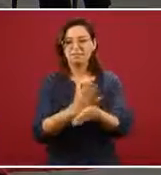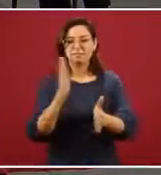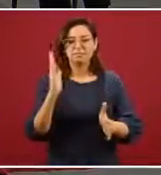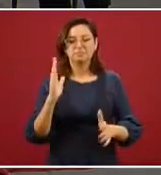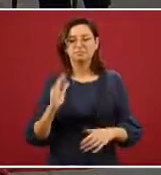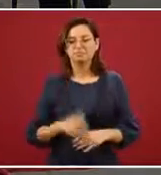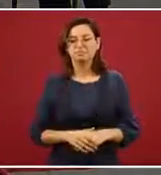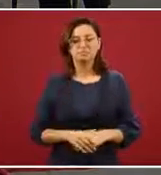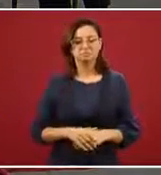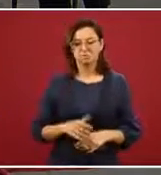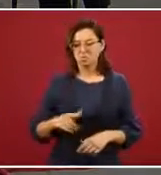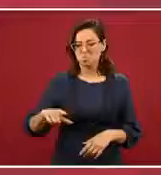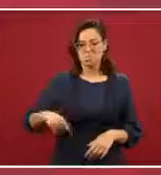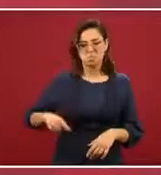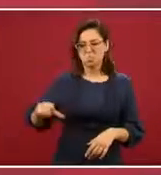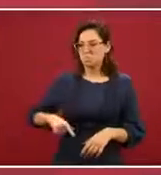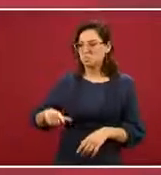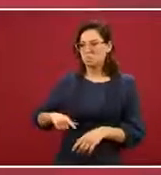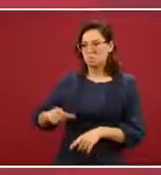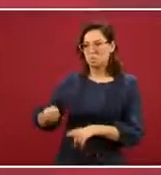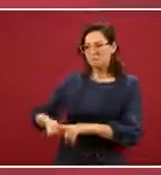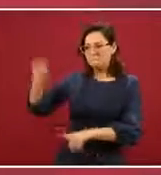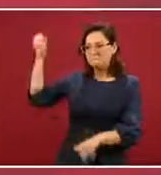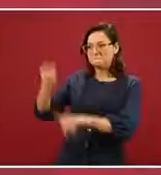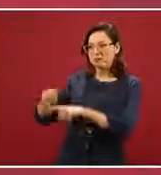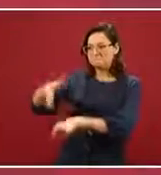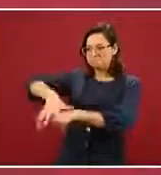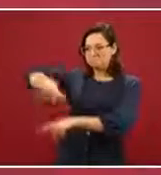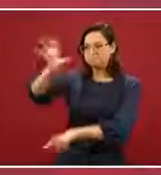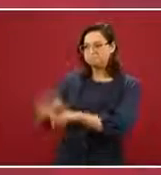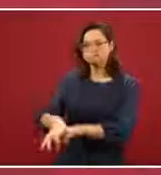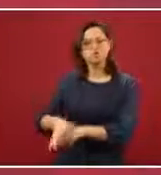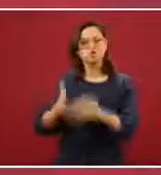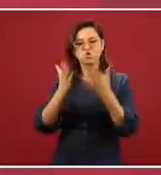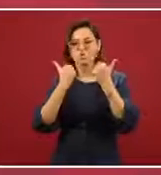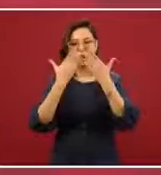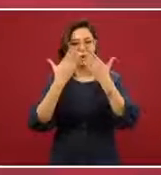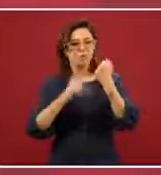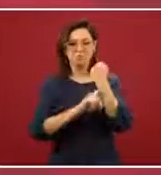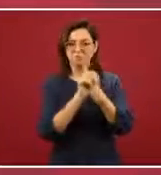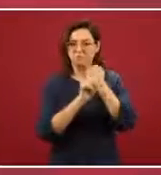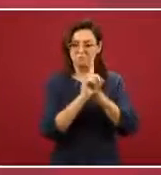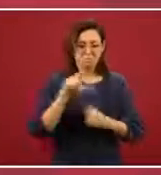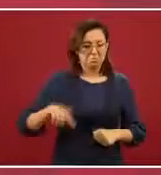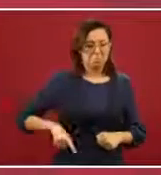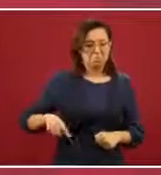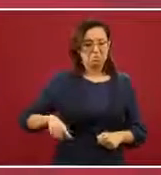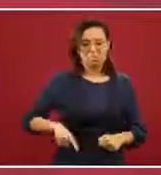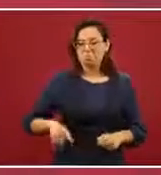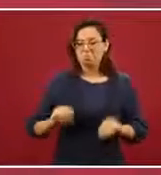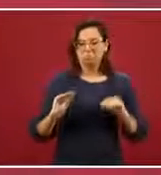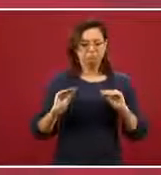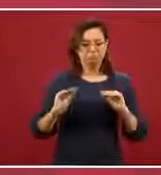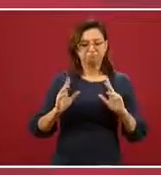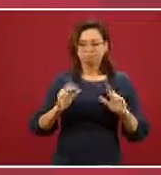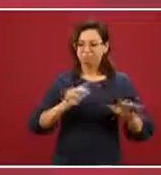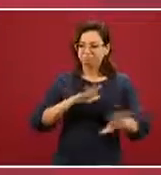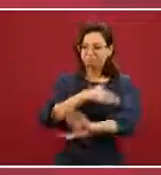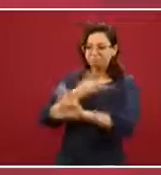No hay un Estado represor. Entonces, aquí no hay problema. No, estoy pensando